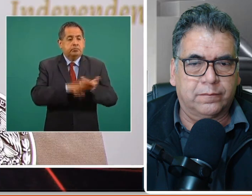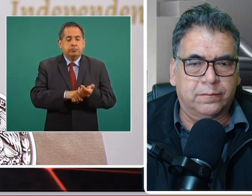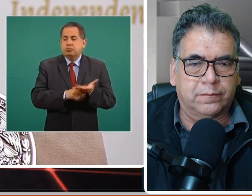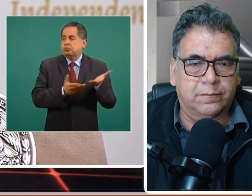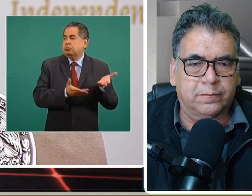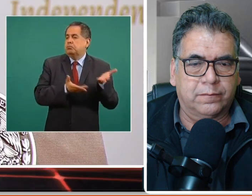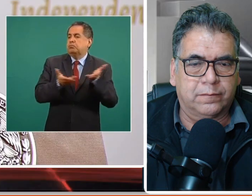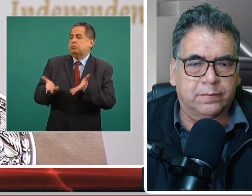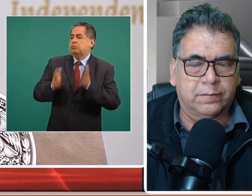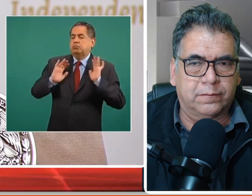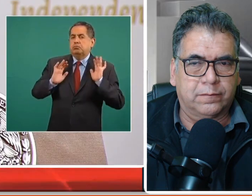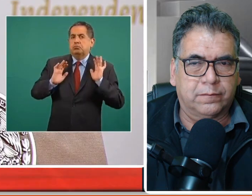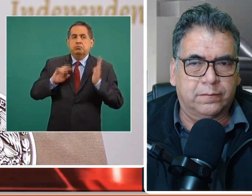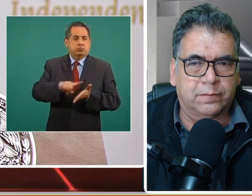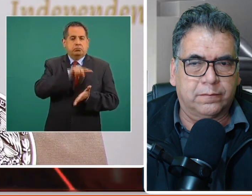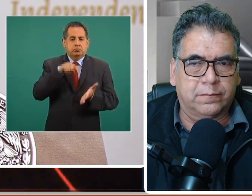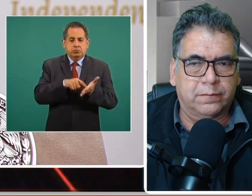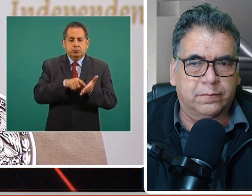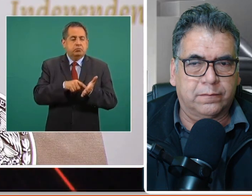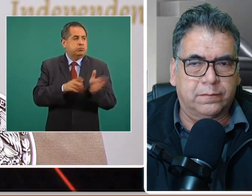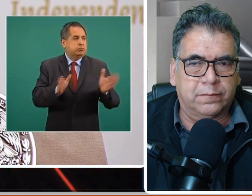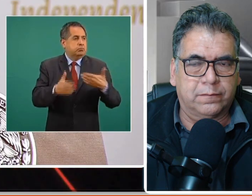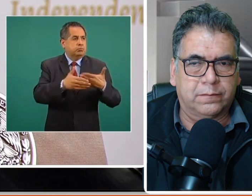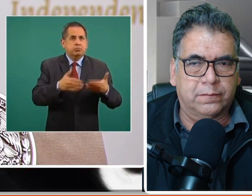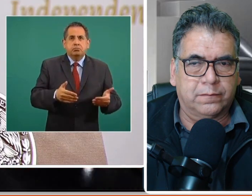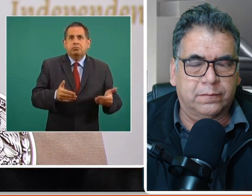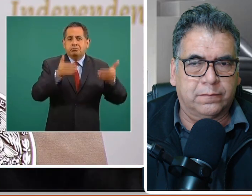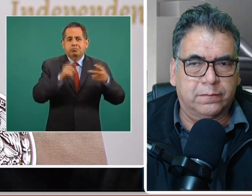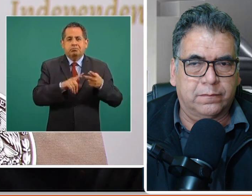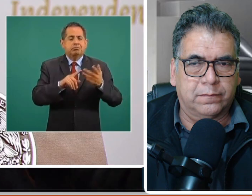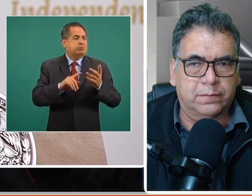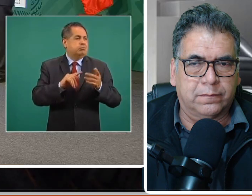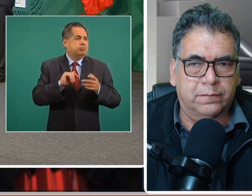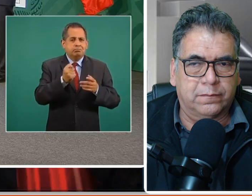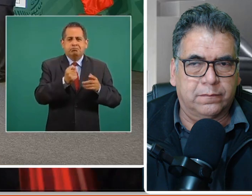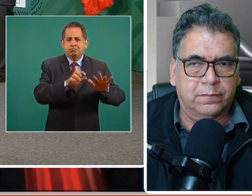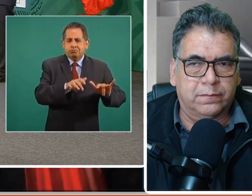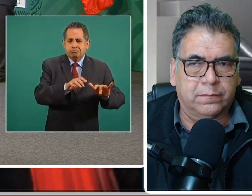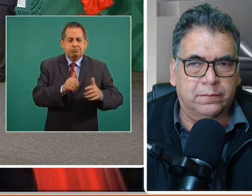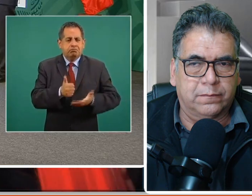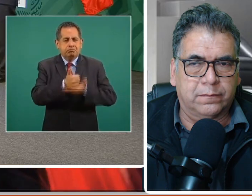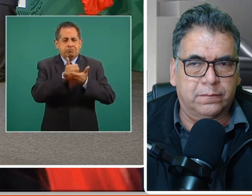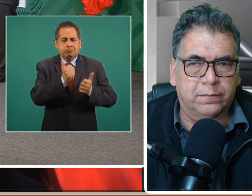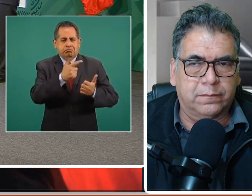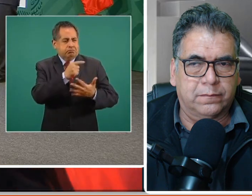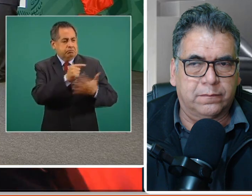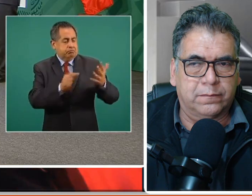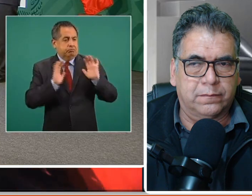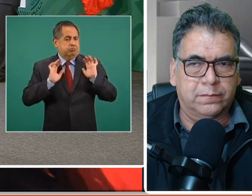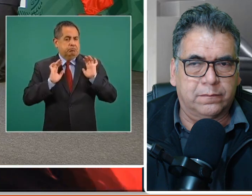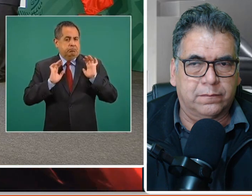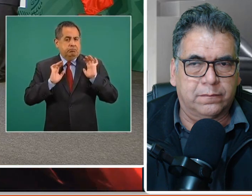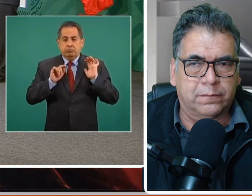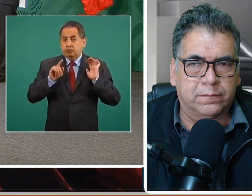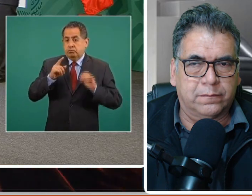las condiciones materiales, tecnológicas y algunos servicios auxiliares.